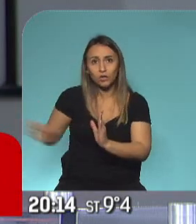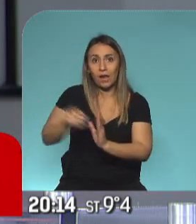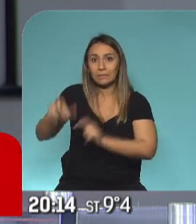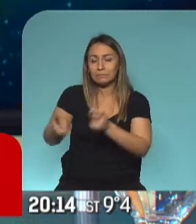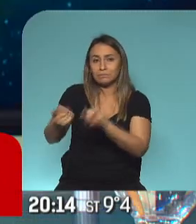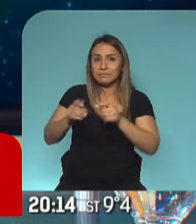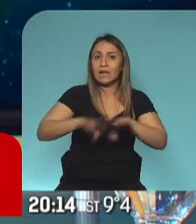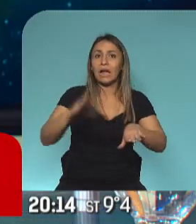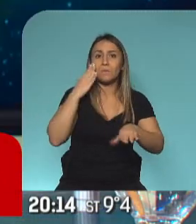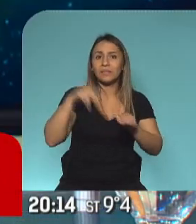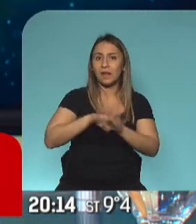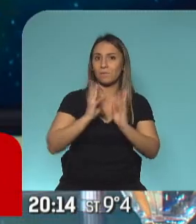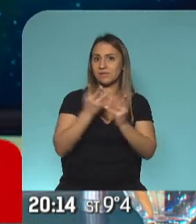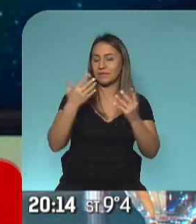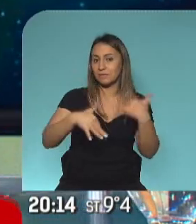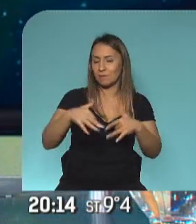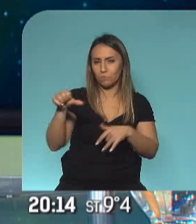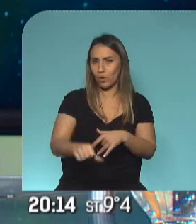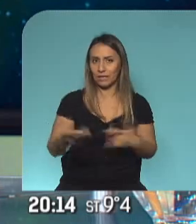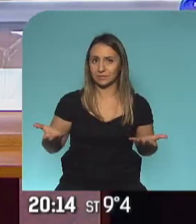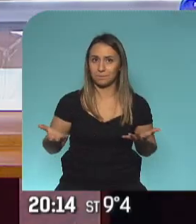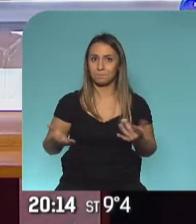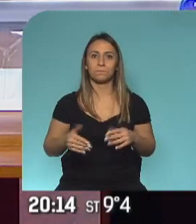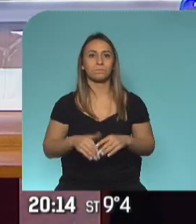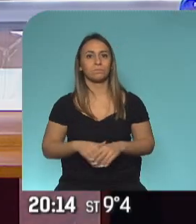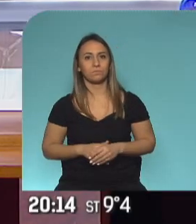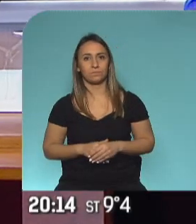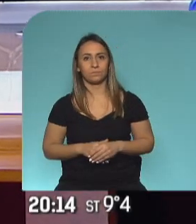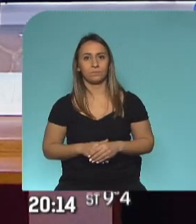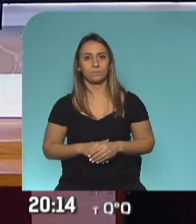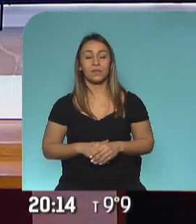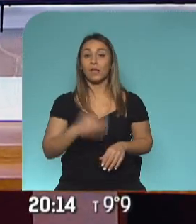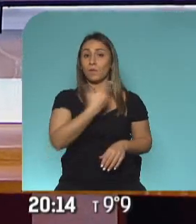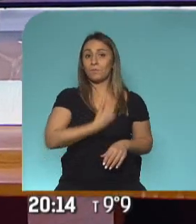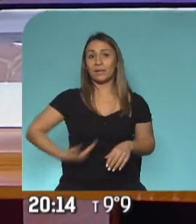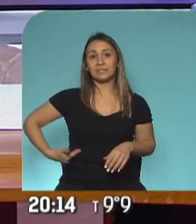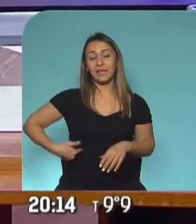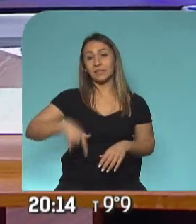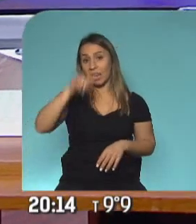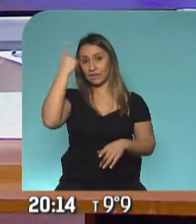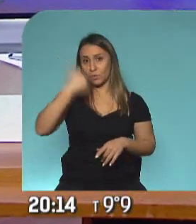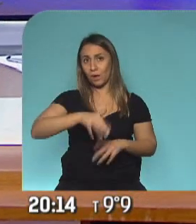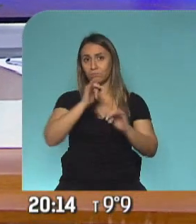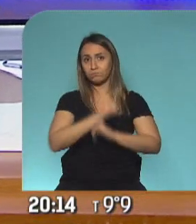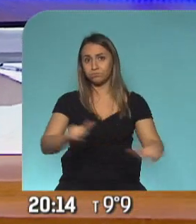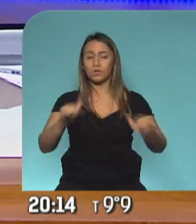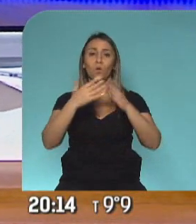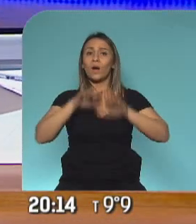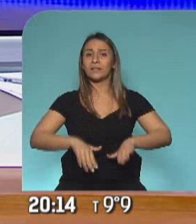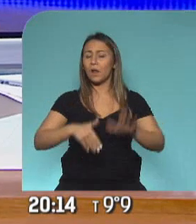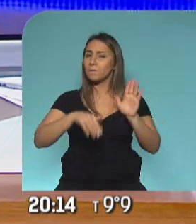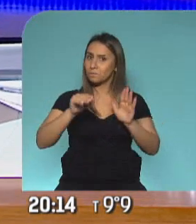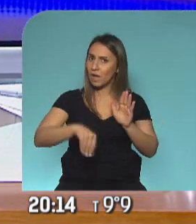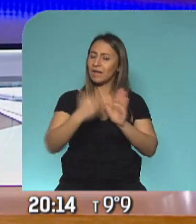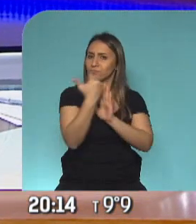terapia intensiva. Gracias, Lucía. Ahora nos contás más. Diana, ahora. El presidente de la Nación anunciará una cuarentena con más